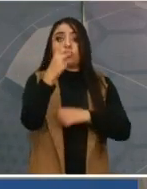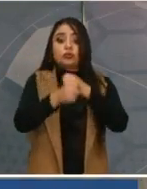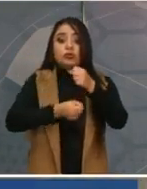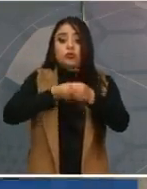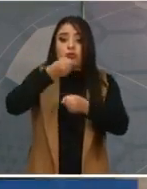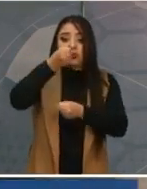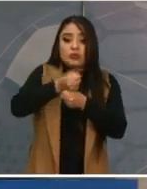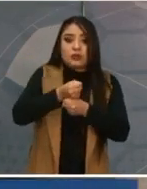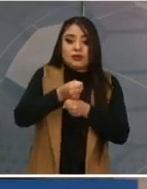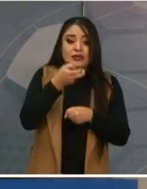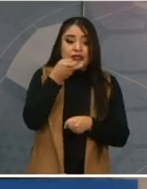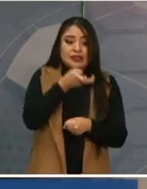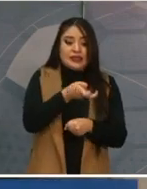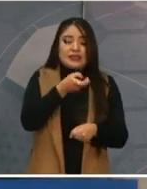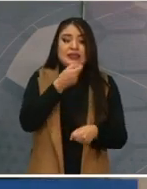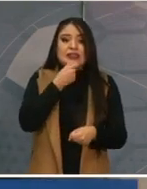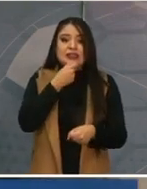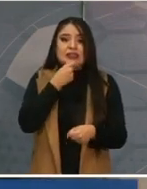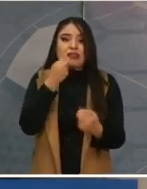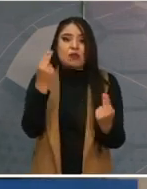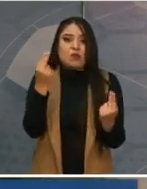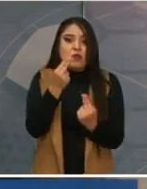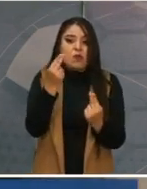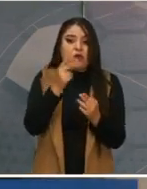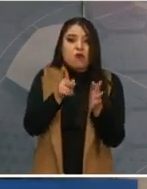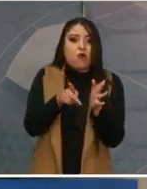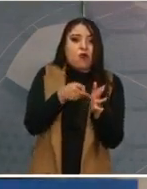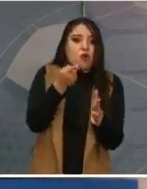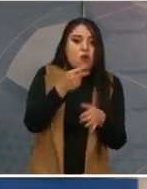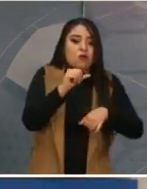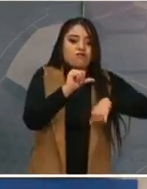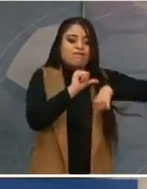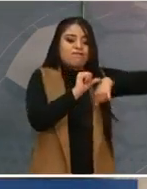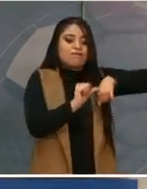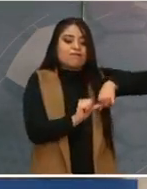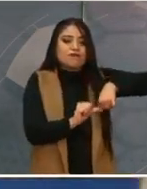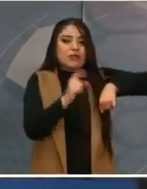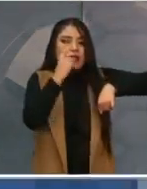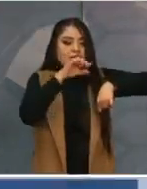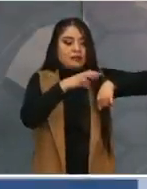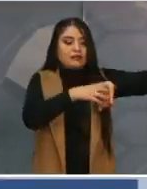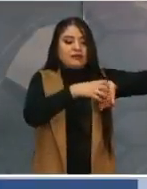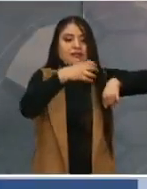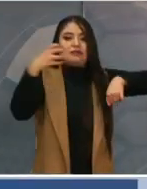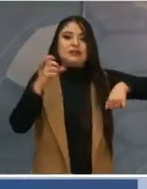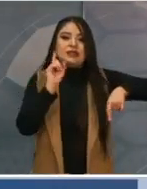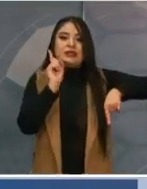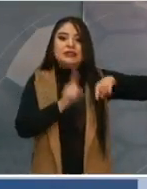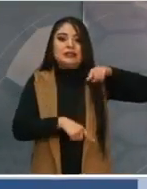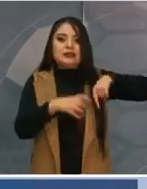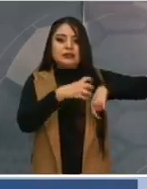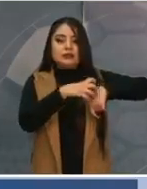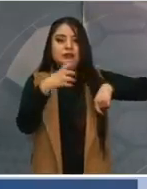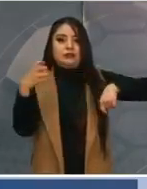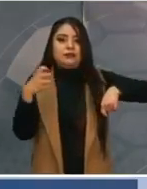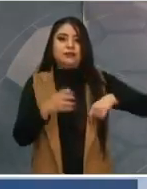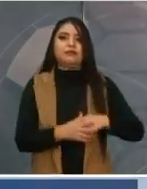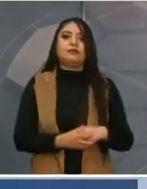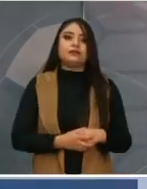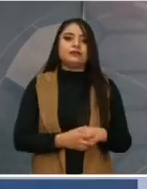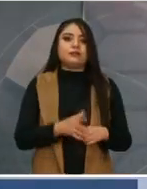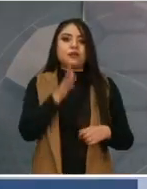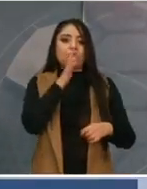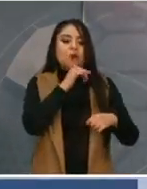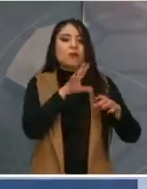le colocaron en su pierna izquierda sea retirada, ya que le impide el crecimiento natural de su extremidad. Mire,